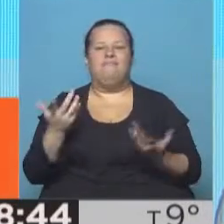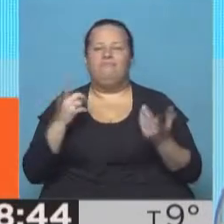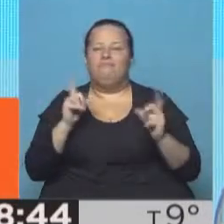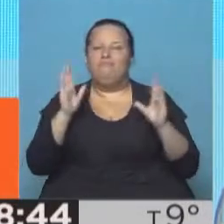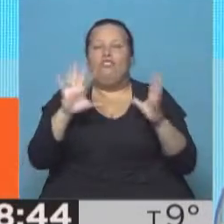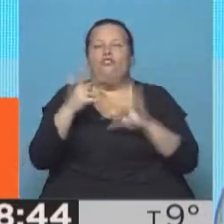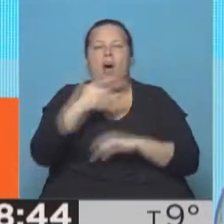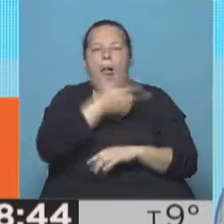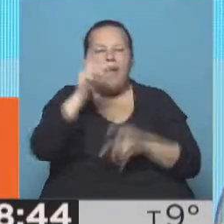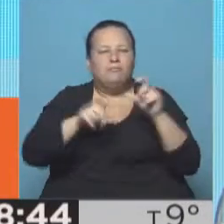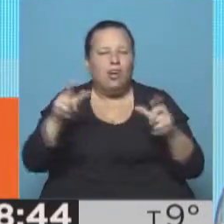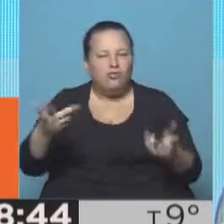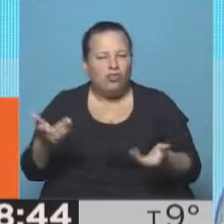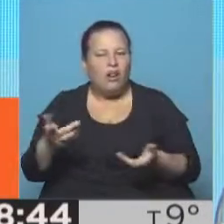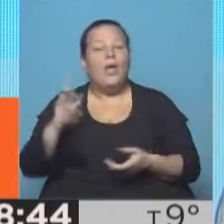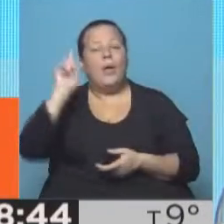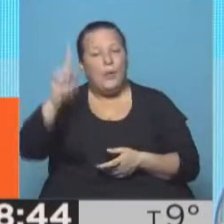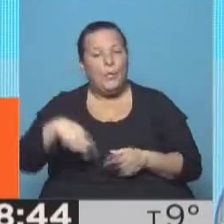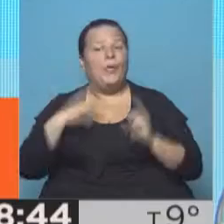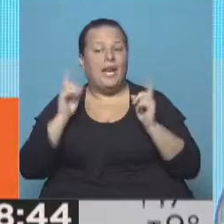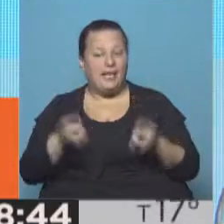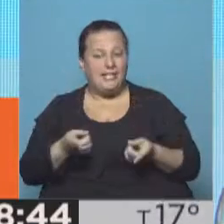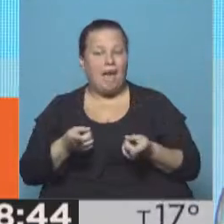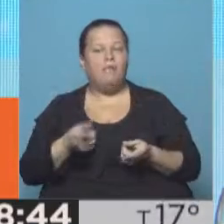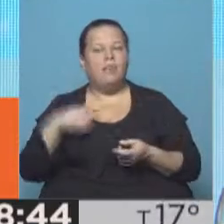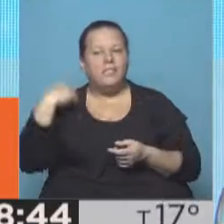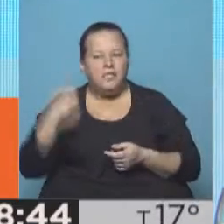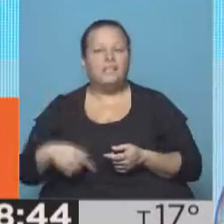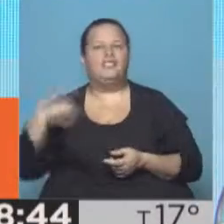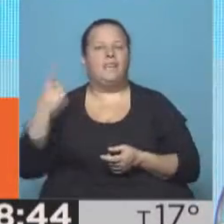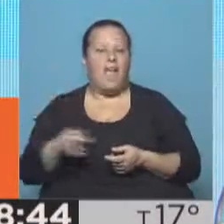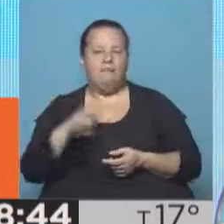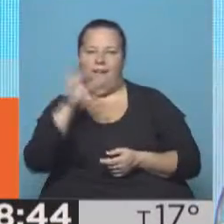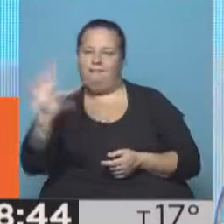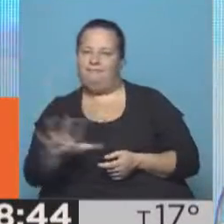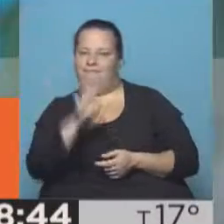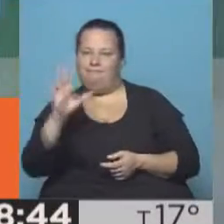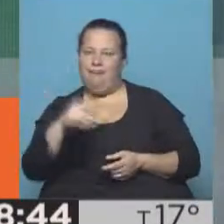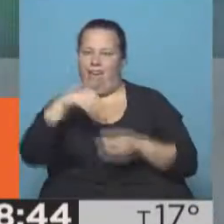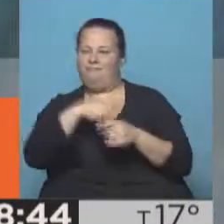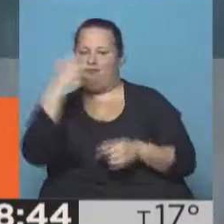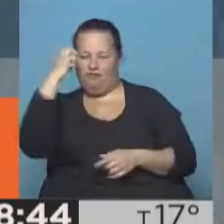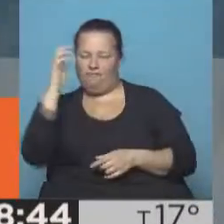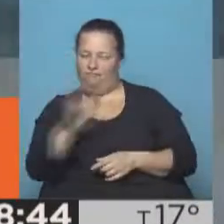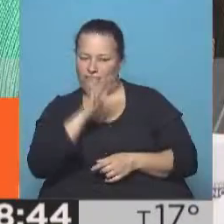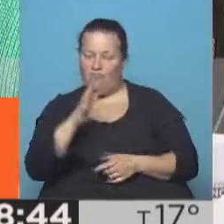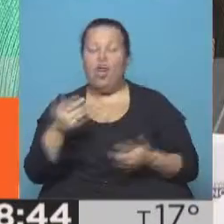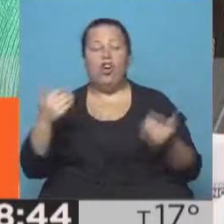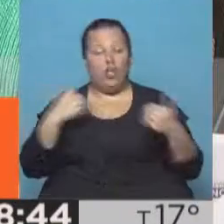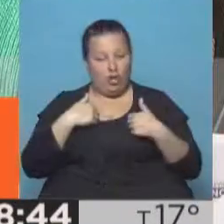estima social lleva también en que uno esté permanentemente sospechado, ¿no?